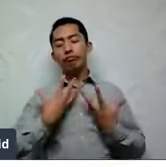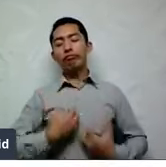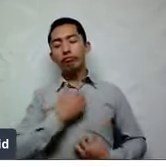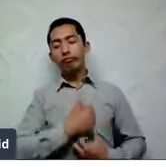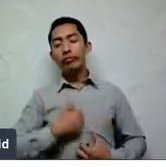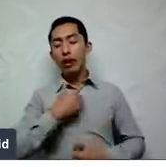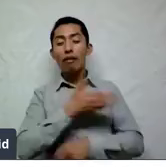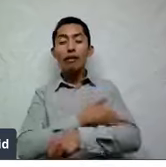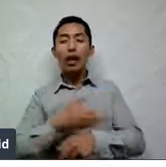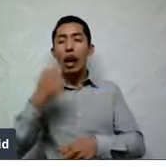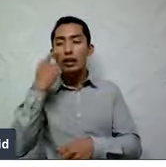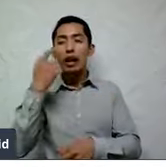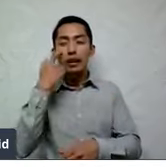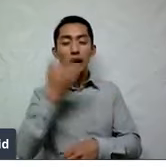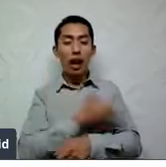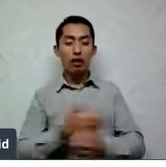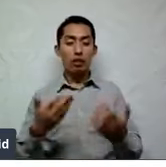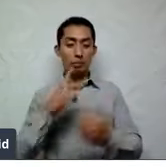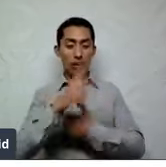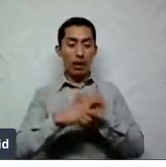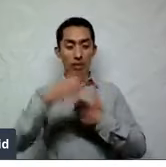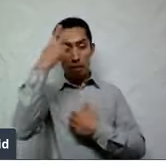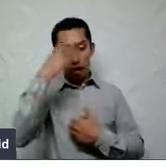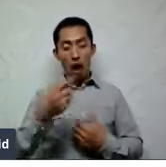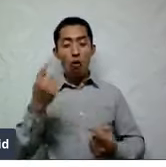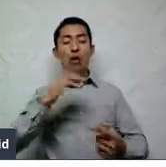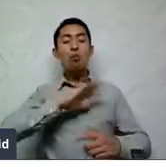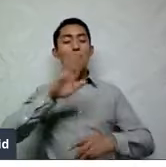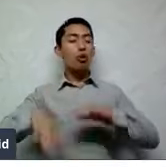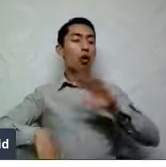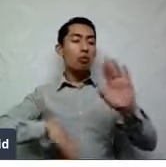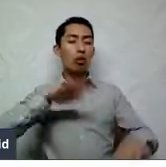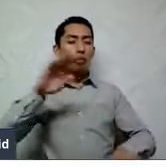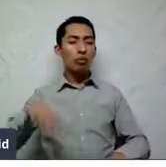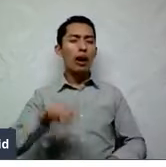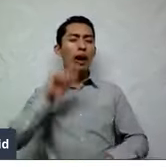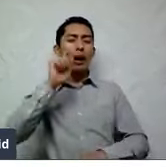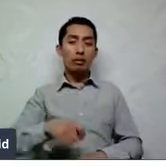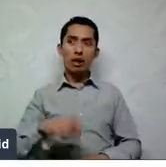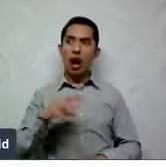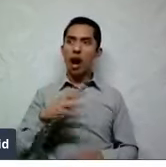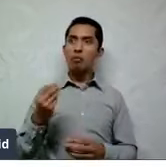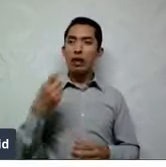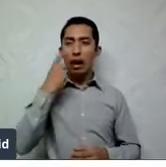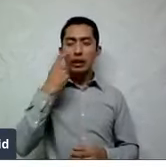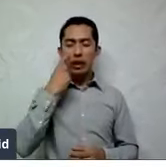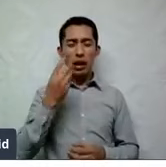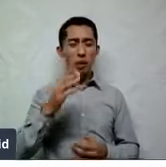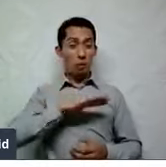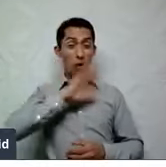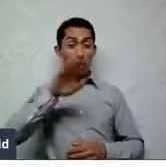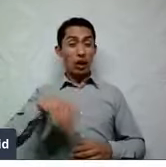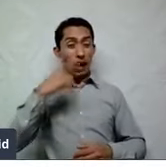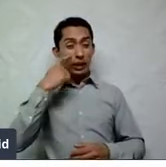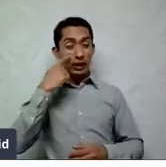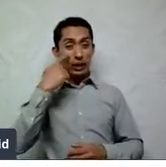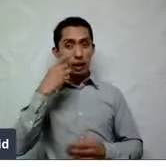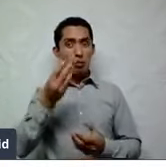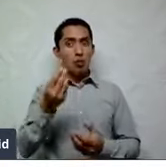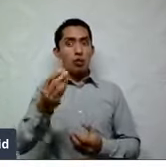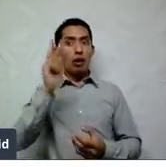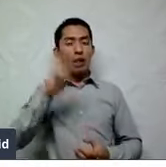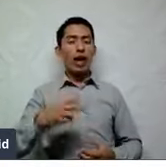muchas familias mexicanas. Por tal motivo, ese simple hecho de tanta mortalidad, pues es una situación verdaderamente